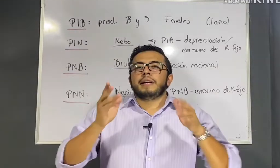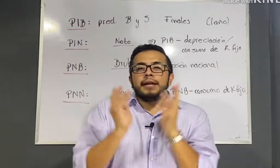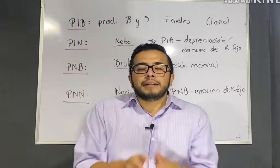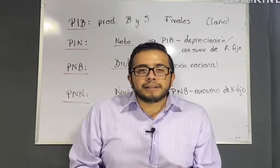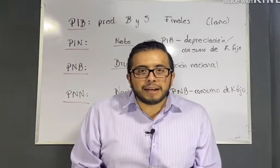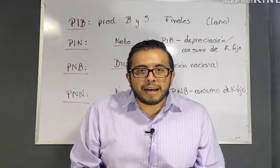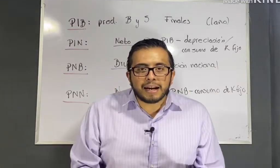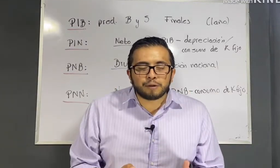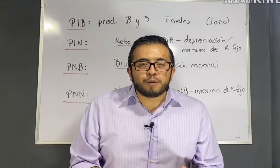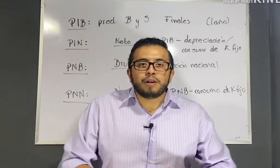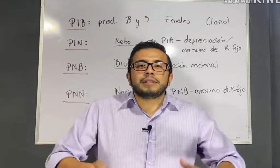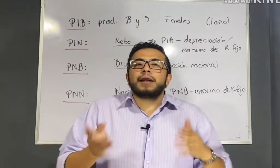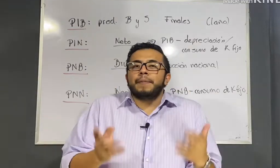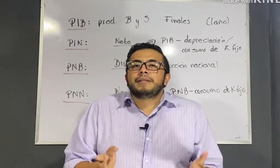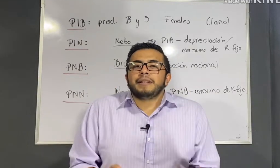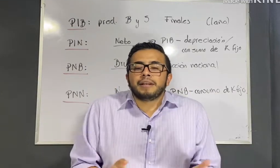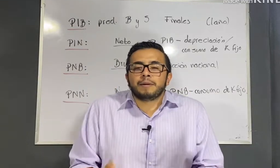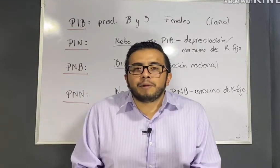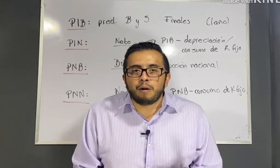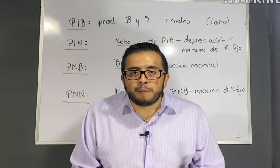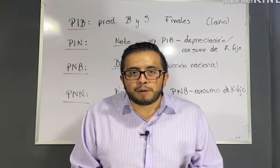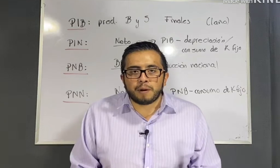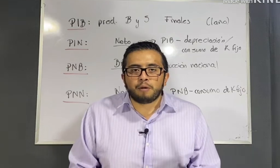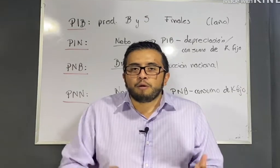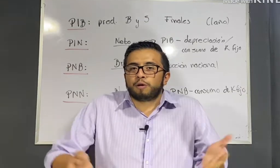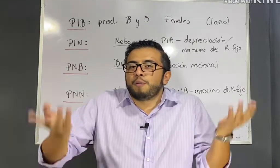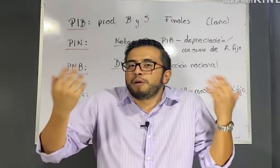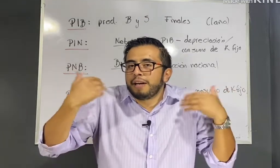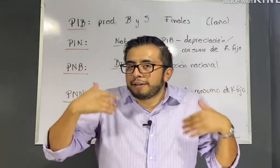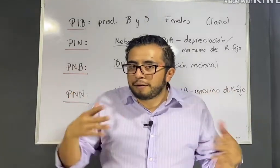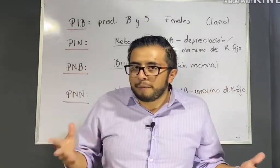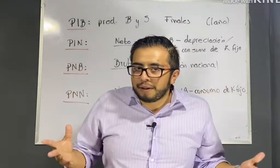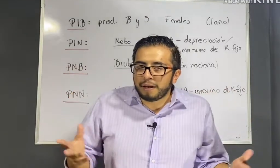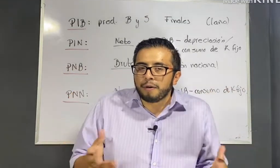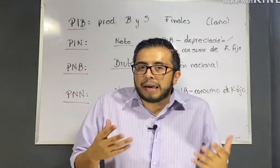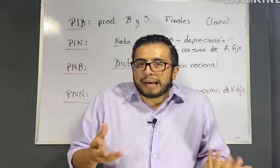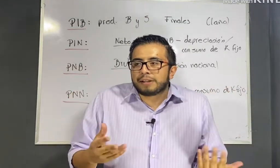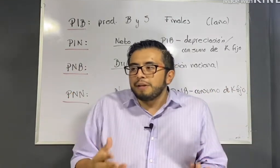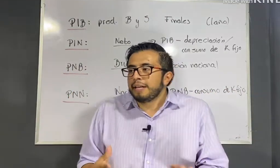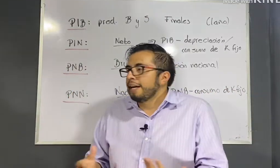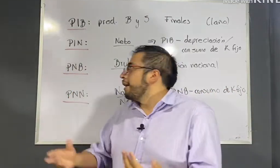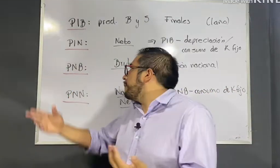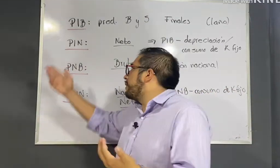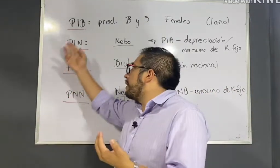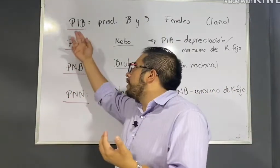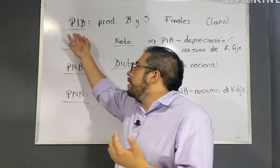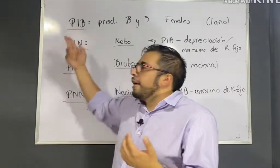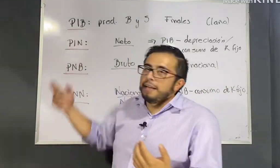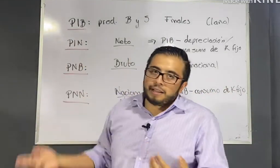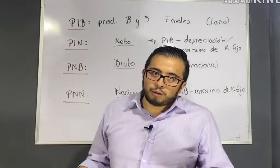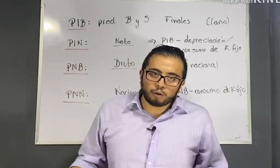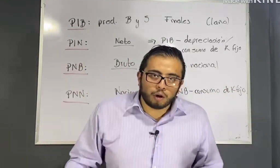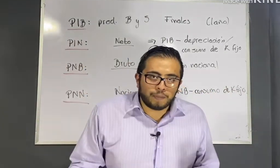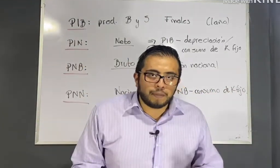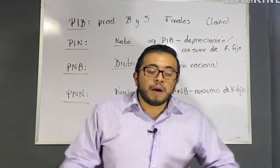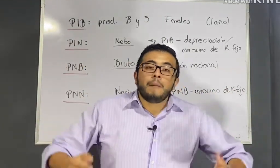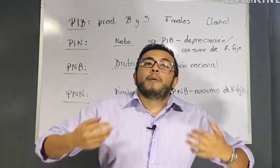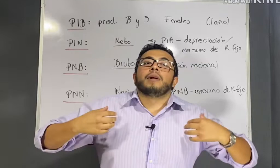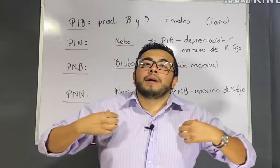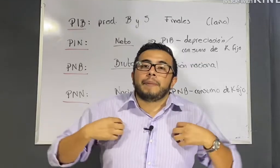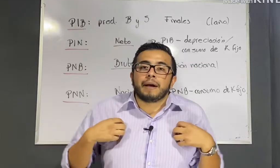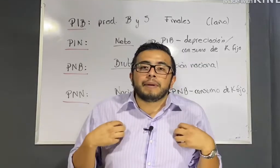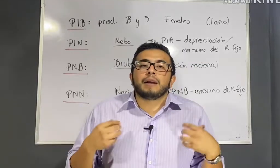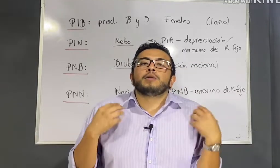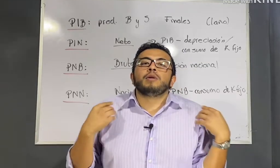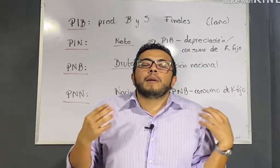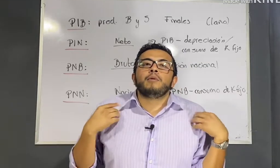fijo. Estas serían las opciones que el presidente Andrés Manuel López Obrador nos podría estar comentando en caso de ya querer meter en desuso el PIB,